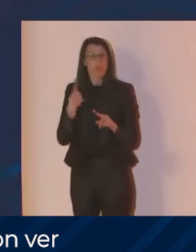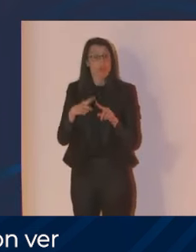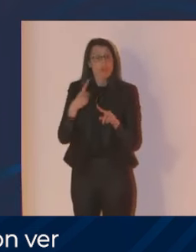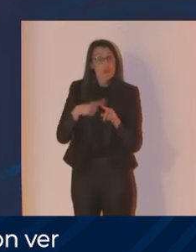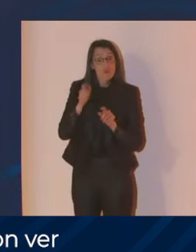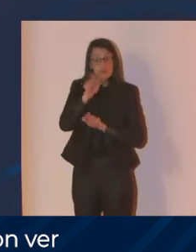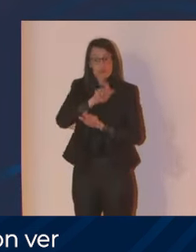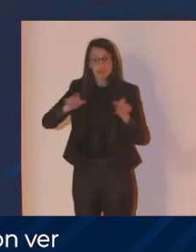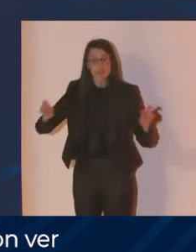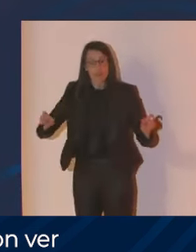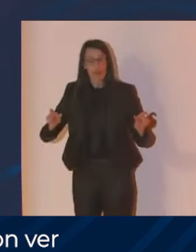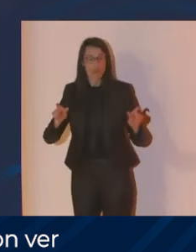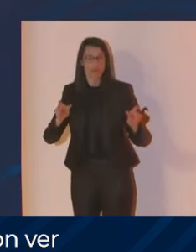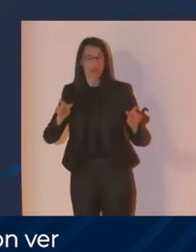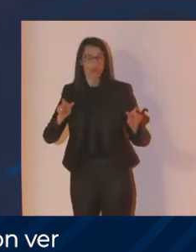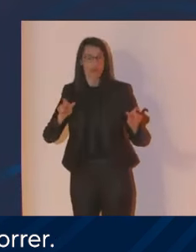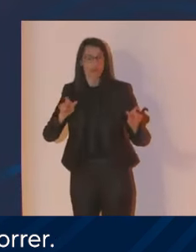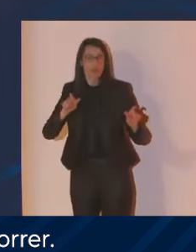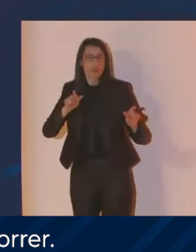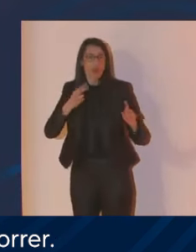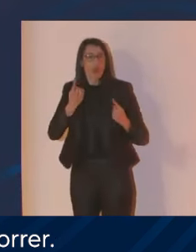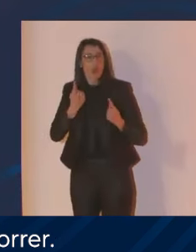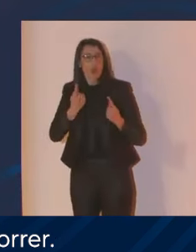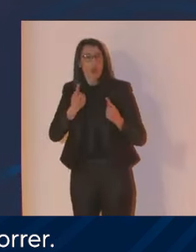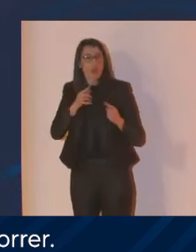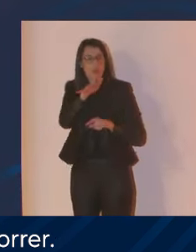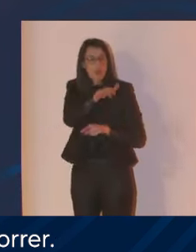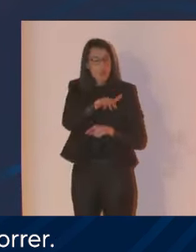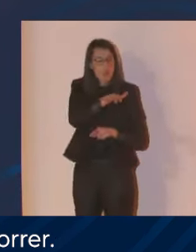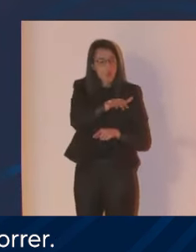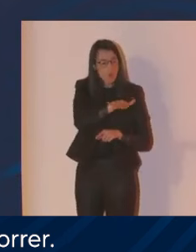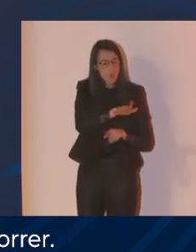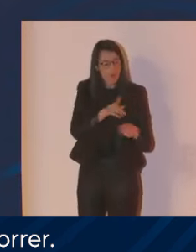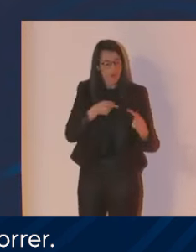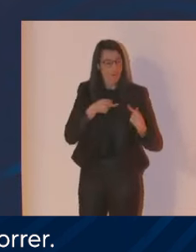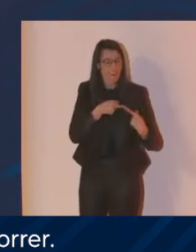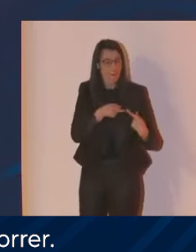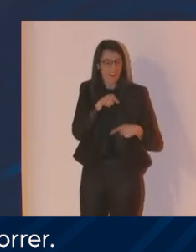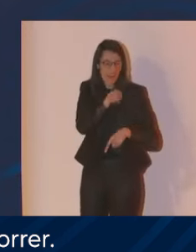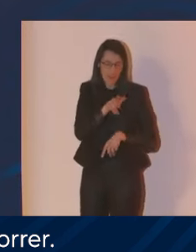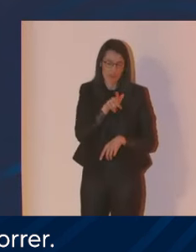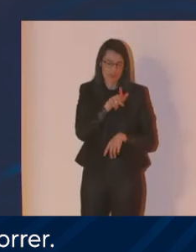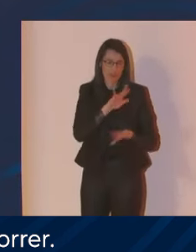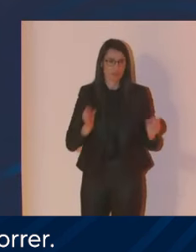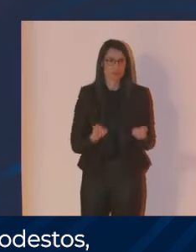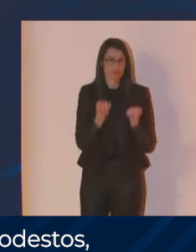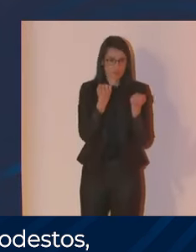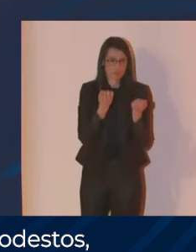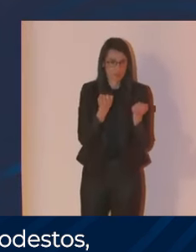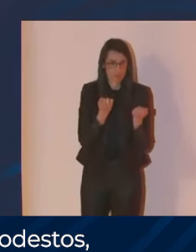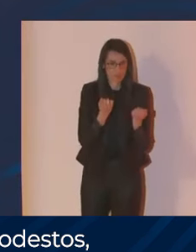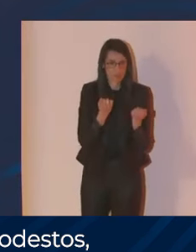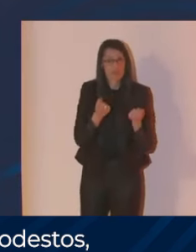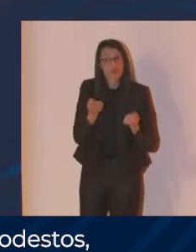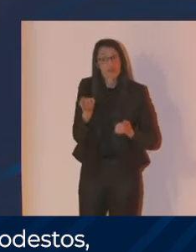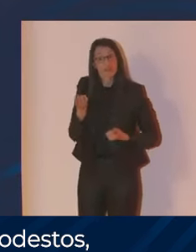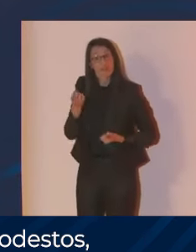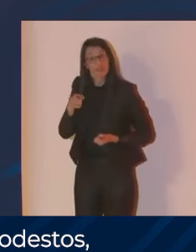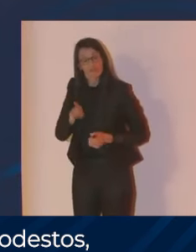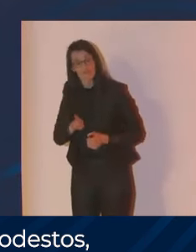personas visionarias que supieron ver entre la ruina de un campo de batalla el derecho a socorrer. Y encontramos